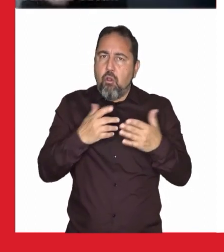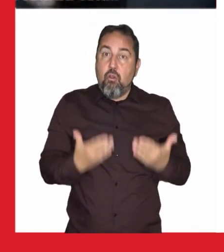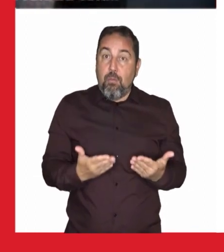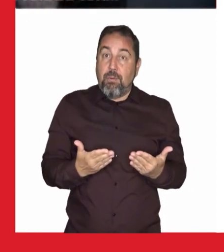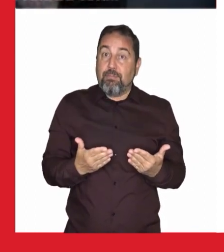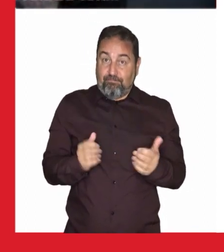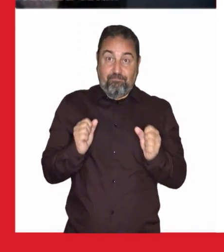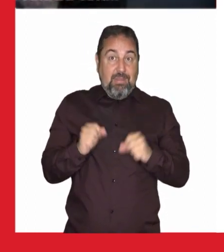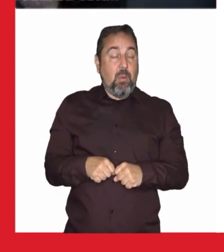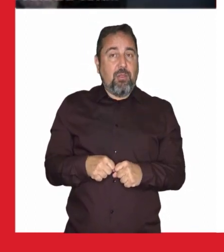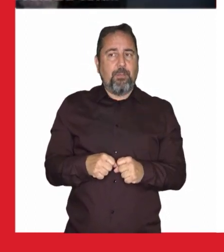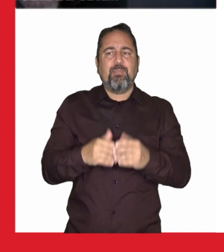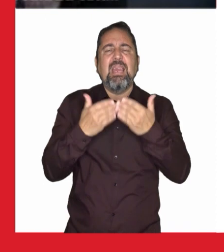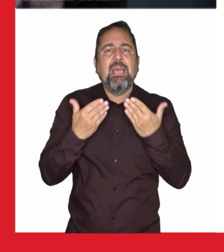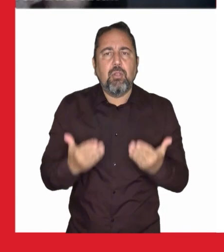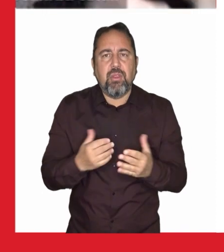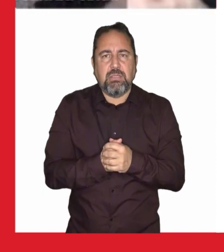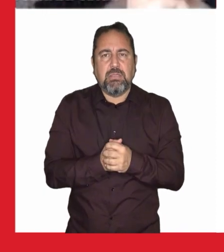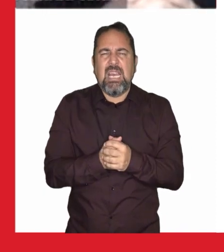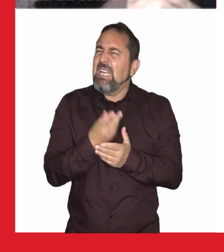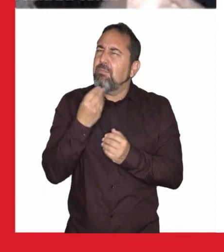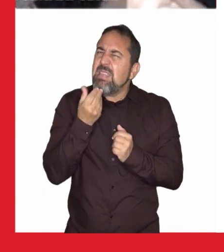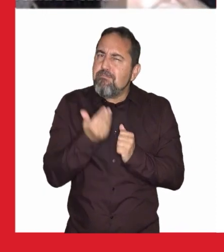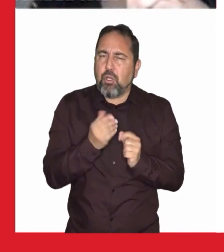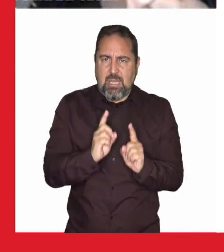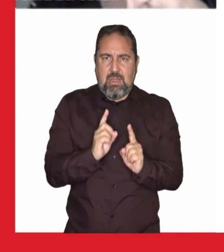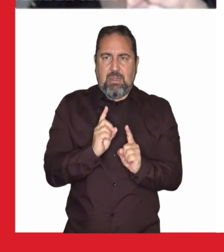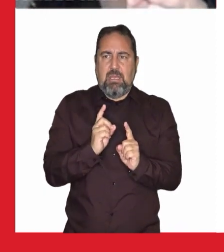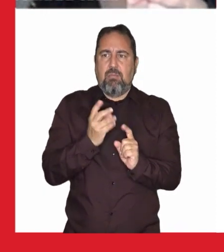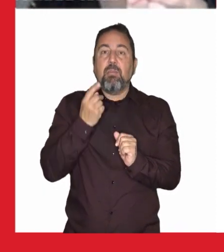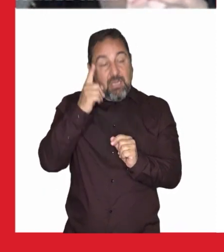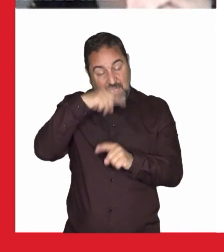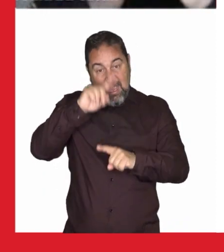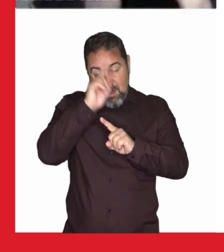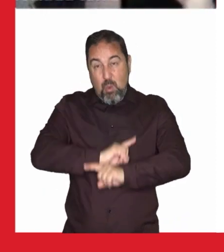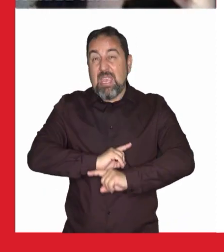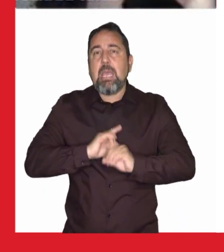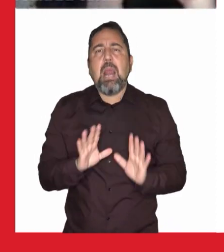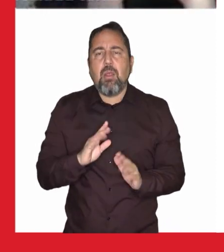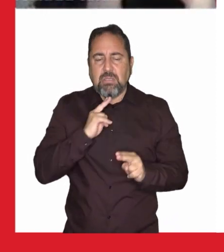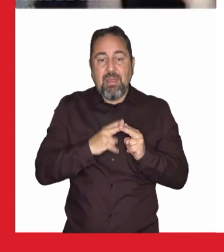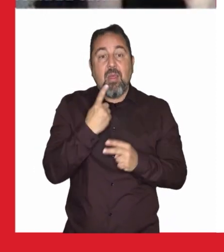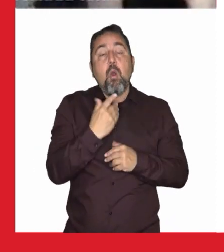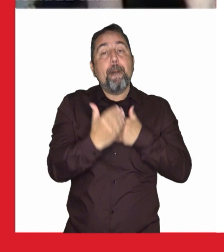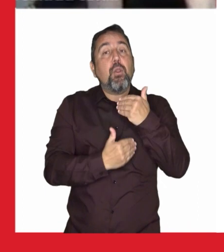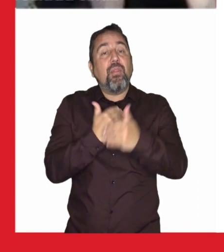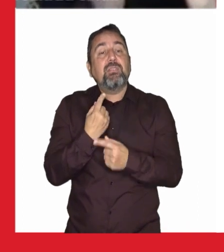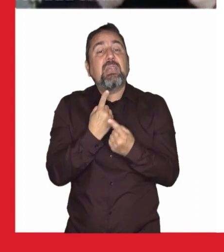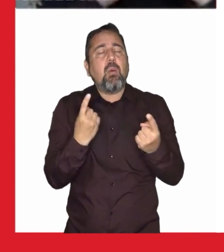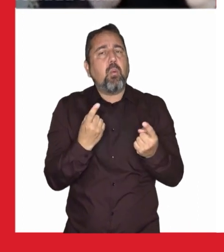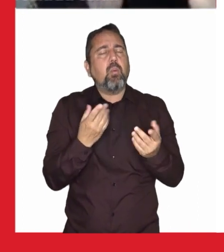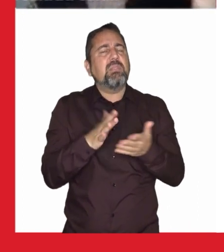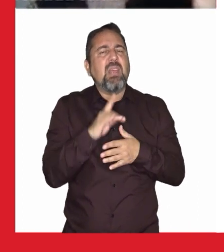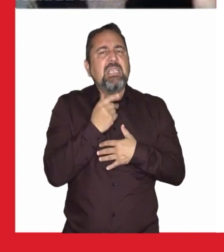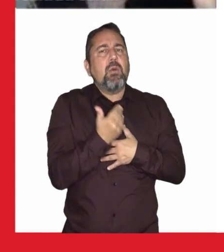estos procesos se pueda llevar a cabo. ¿De acuerdo? Entonces, es muy importante que tengáis claro de